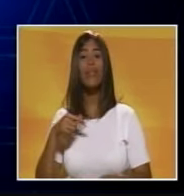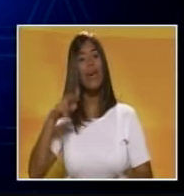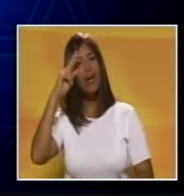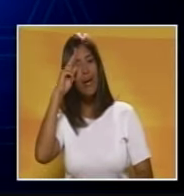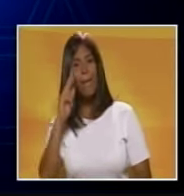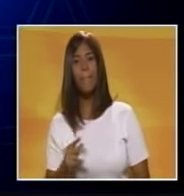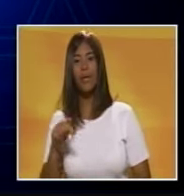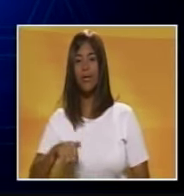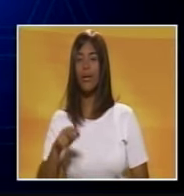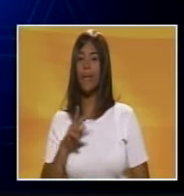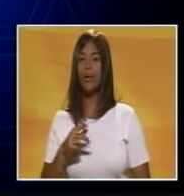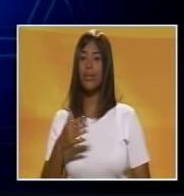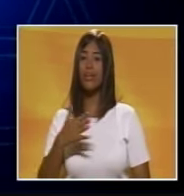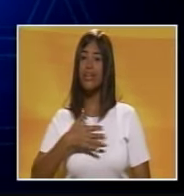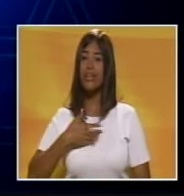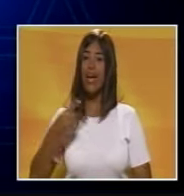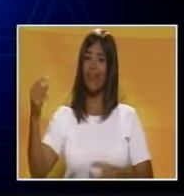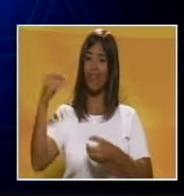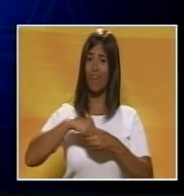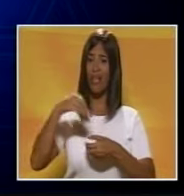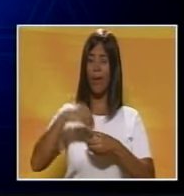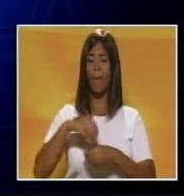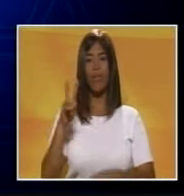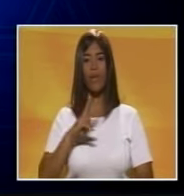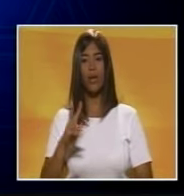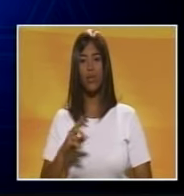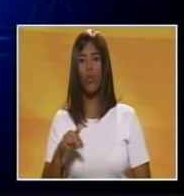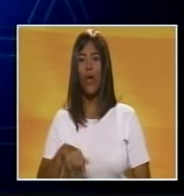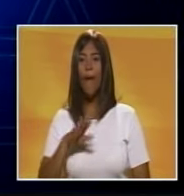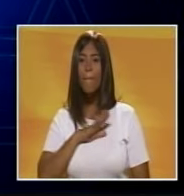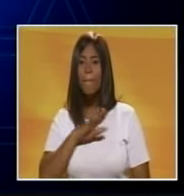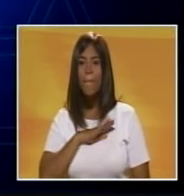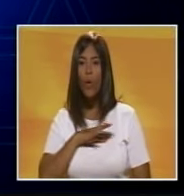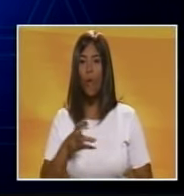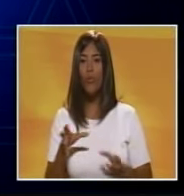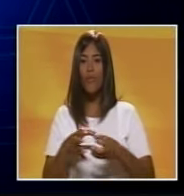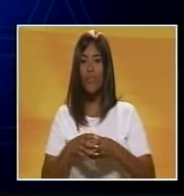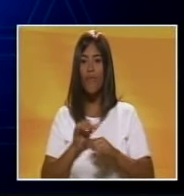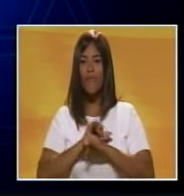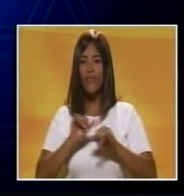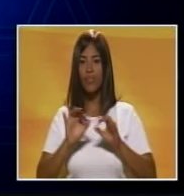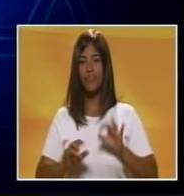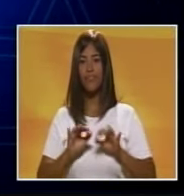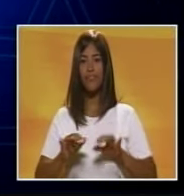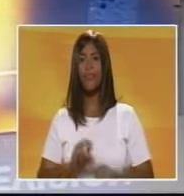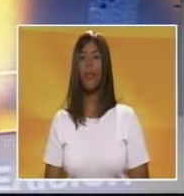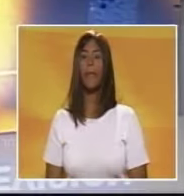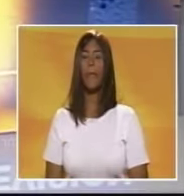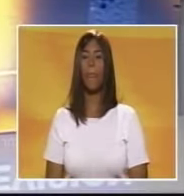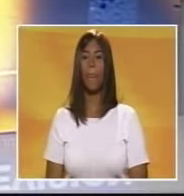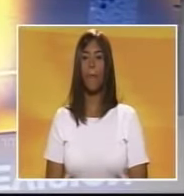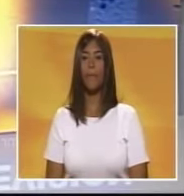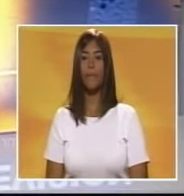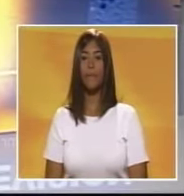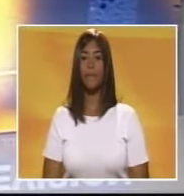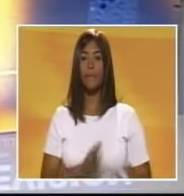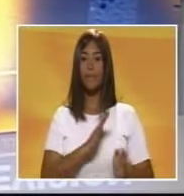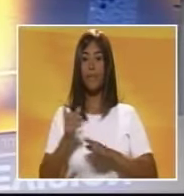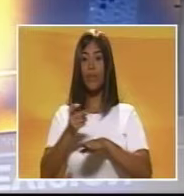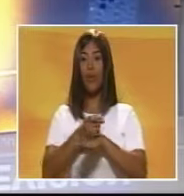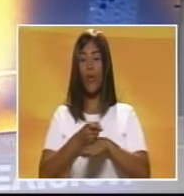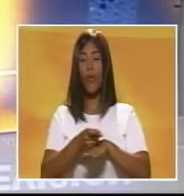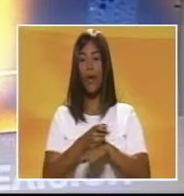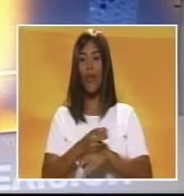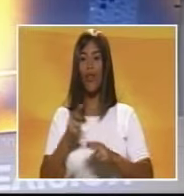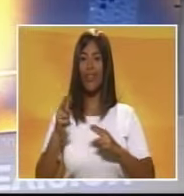actitud de pretender inferir en los asuntos internos de Venezuela. Fin del comunicado. La gobernadora